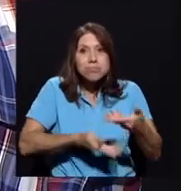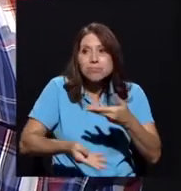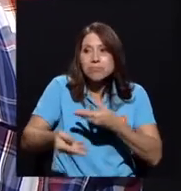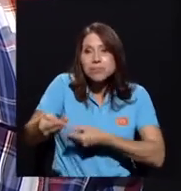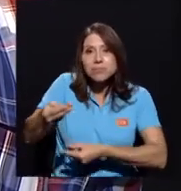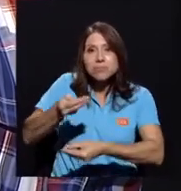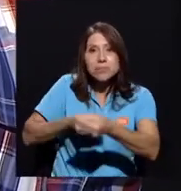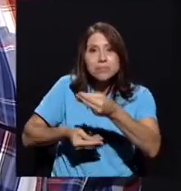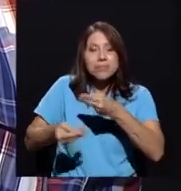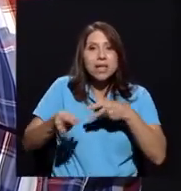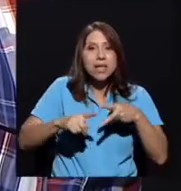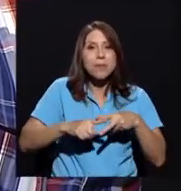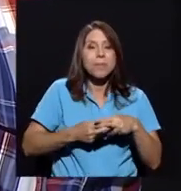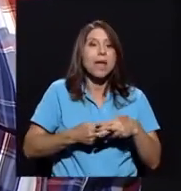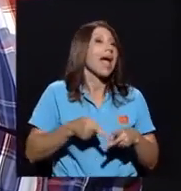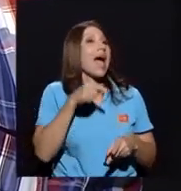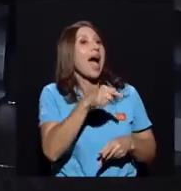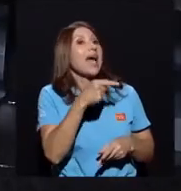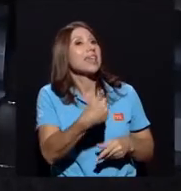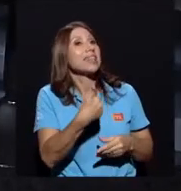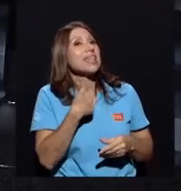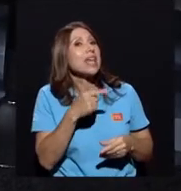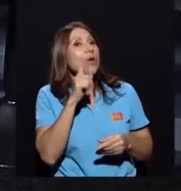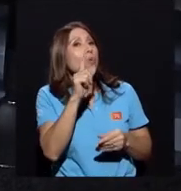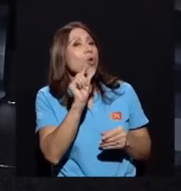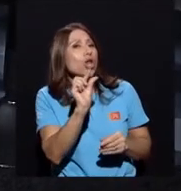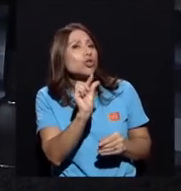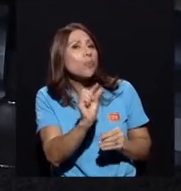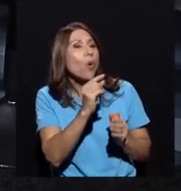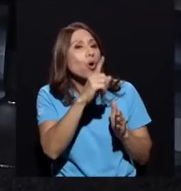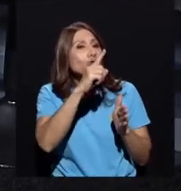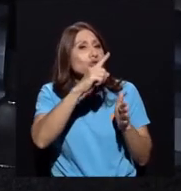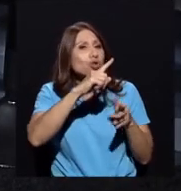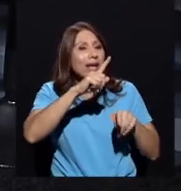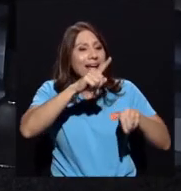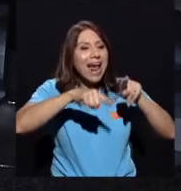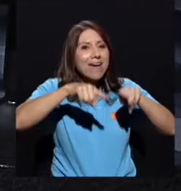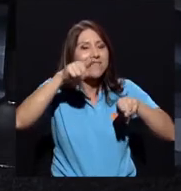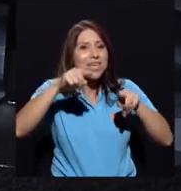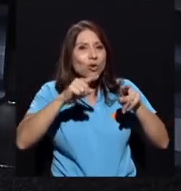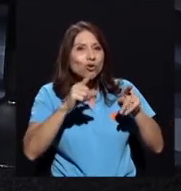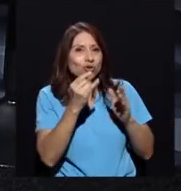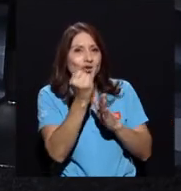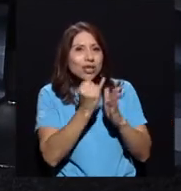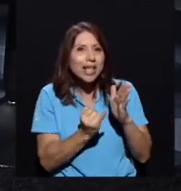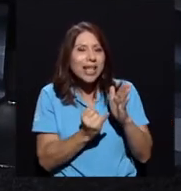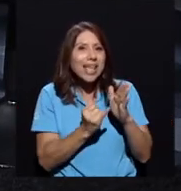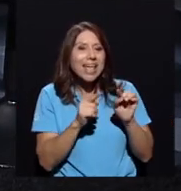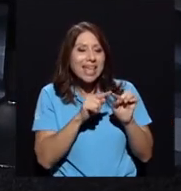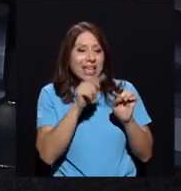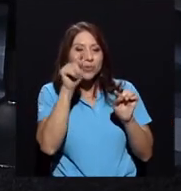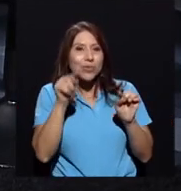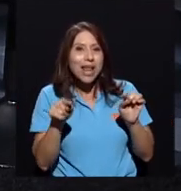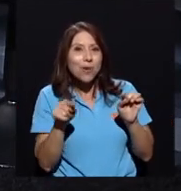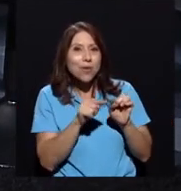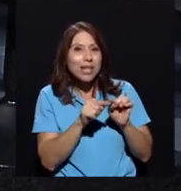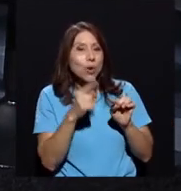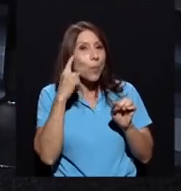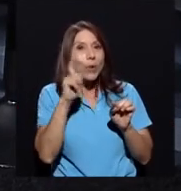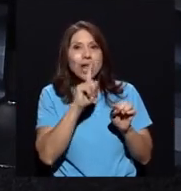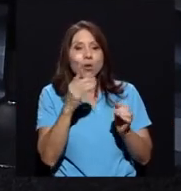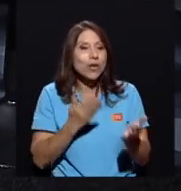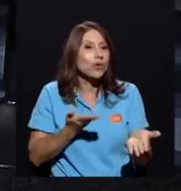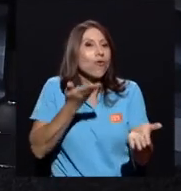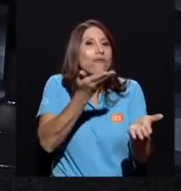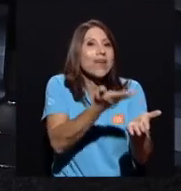empieza con aire y en uno de los pocos gráficos que está en el libro que es un triangulito porque no es oferta y demanda es un